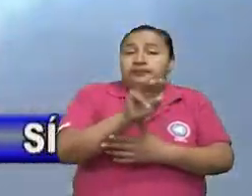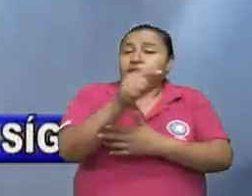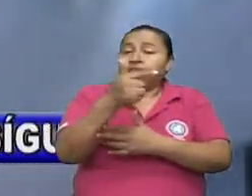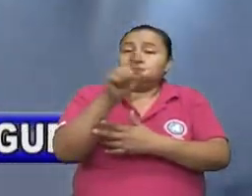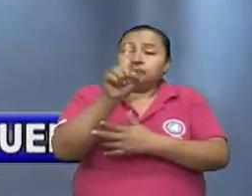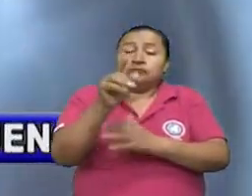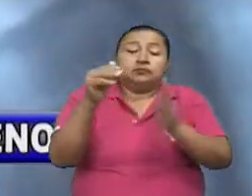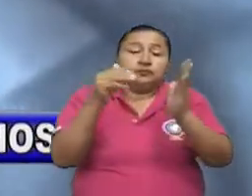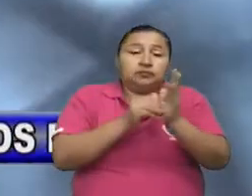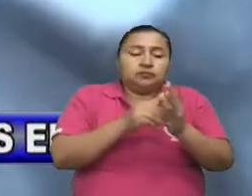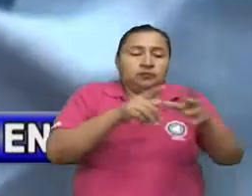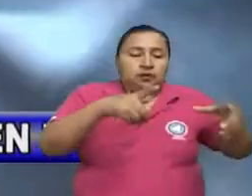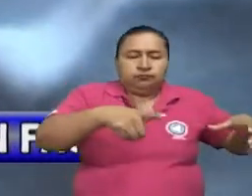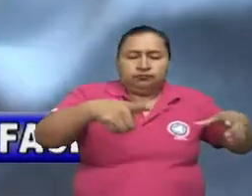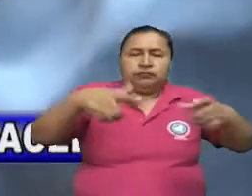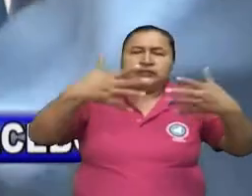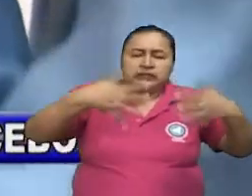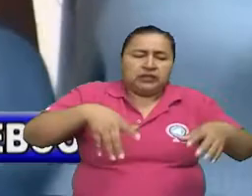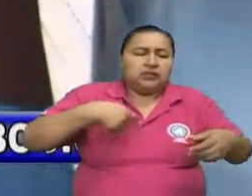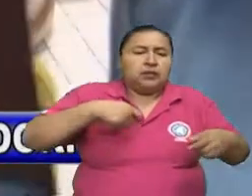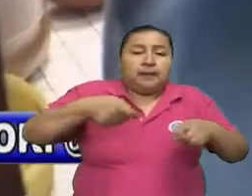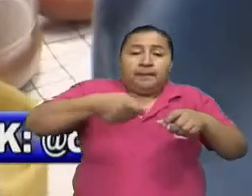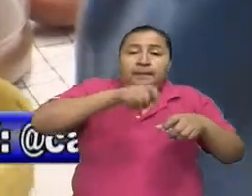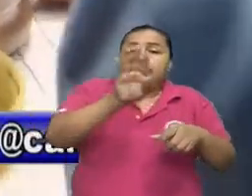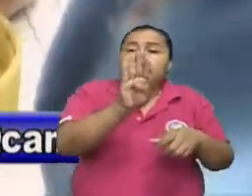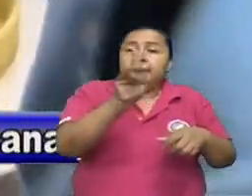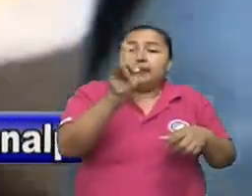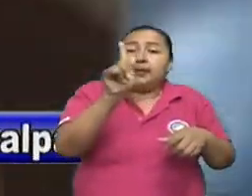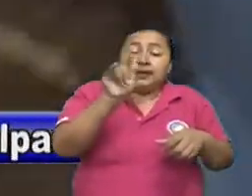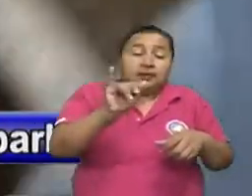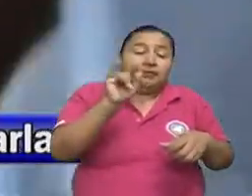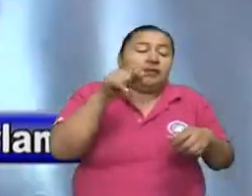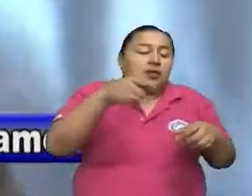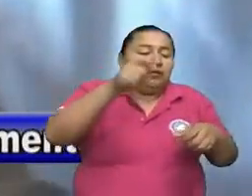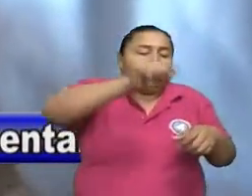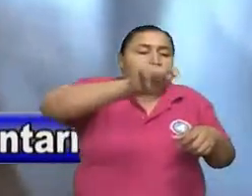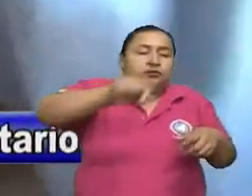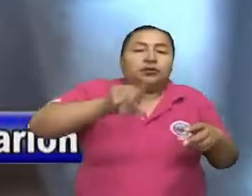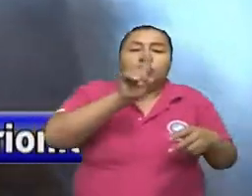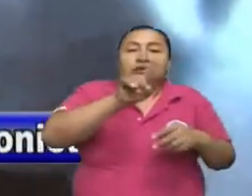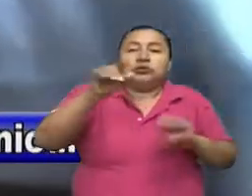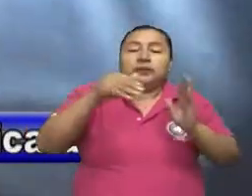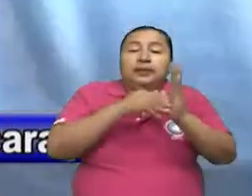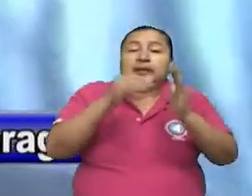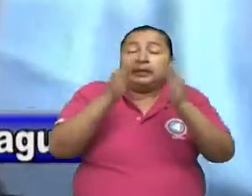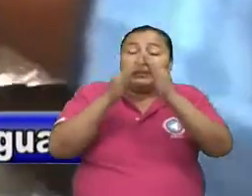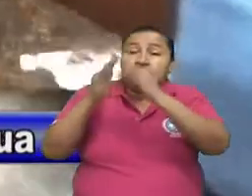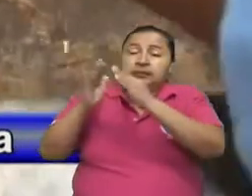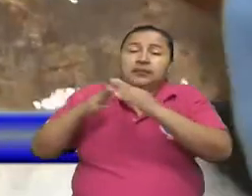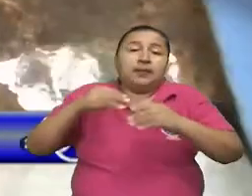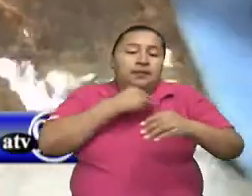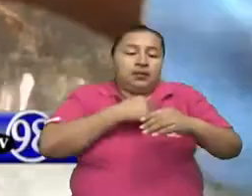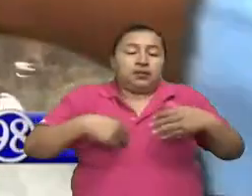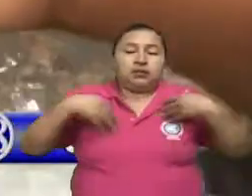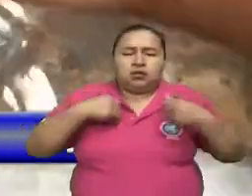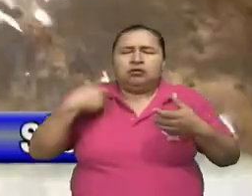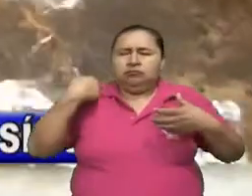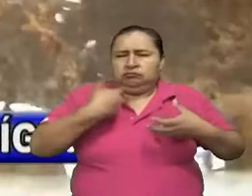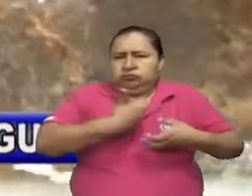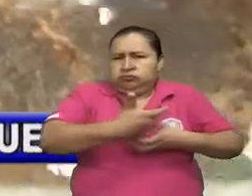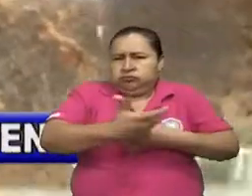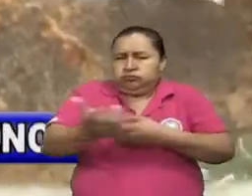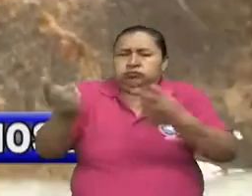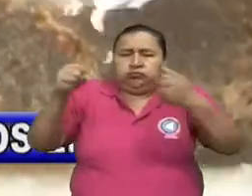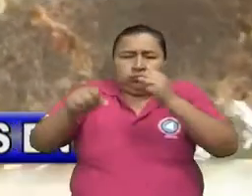...371.000 depósitos fueron tratados con BTI y más de 311.000 viviendas fueron fumigadas por el Ministerio de Salud como parte